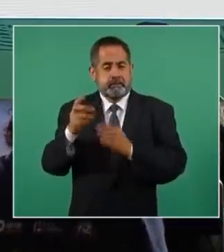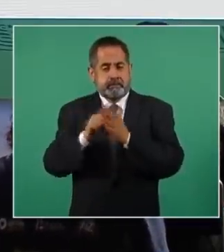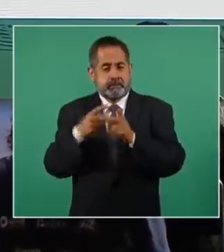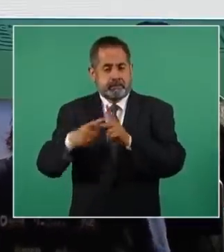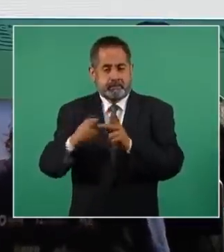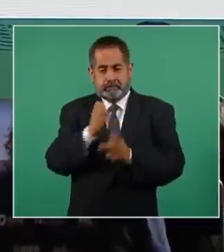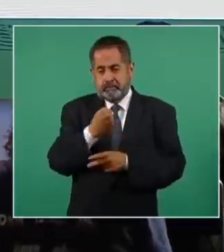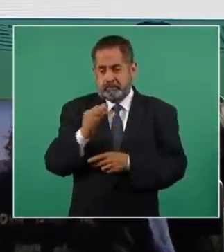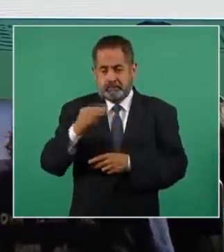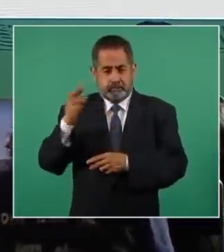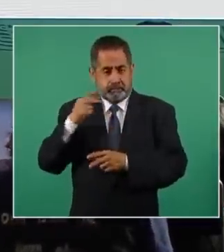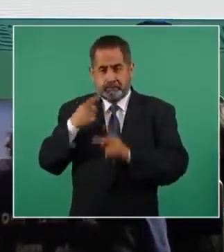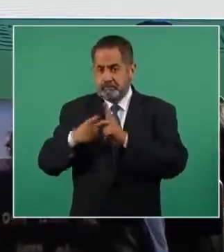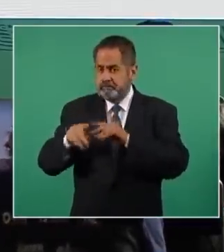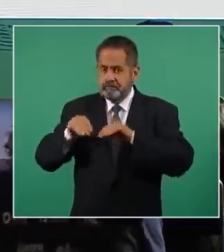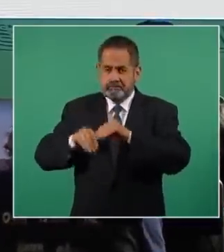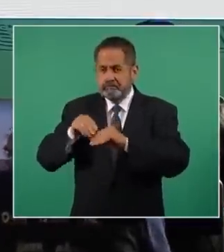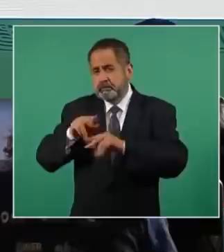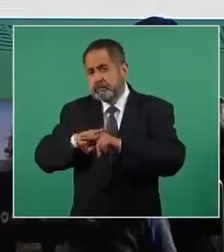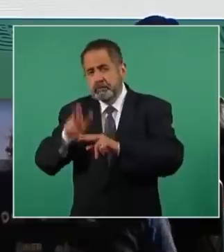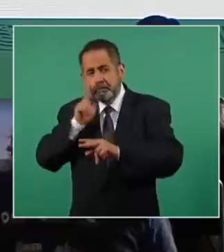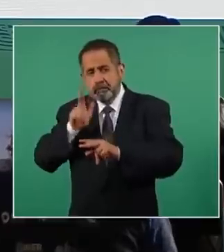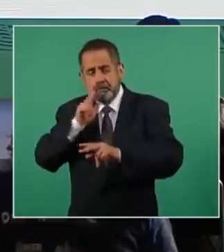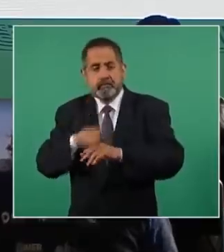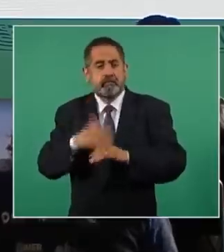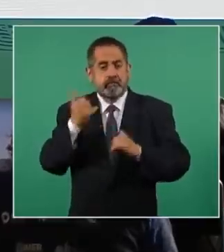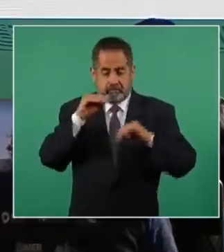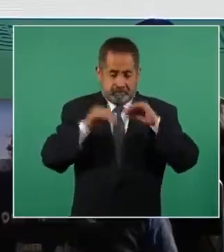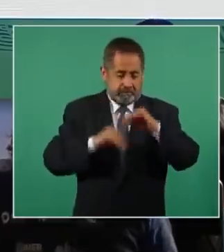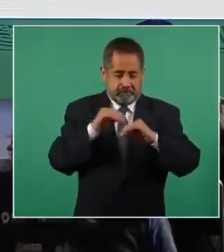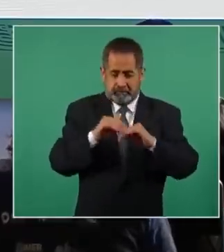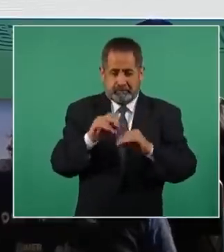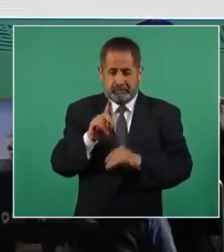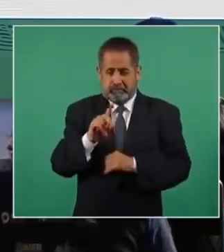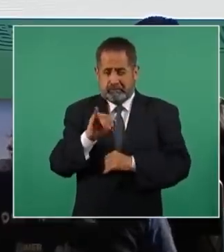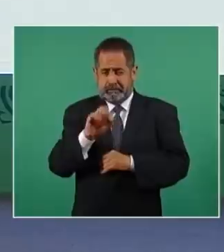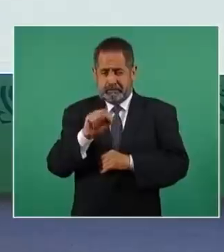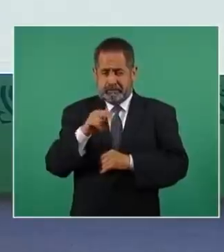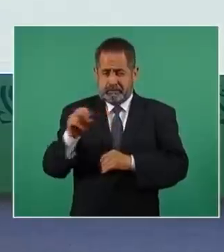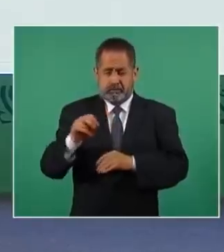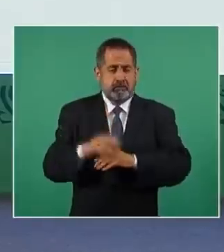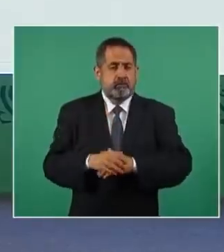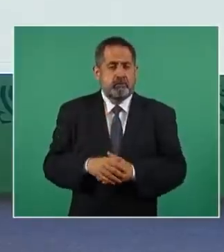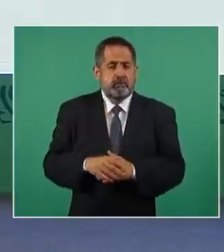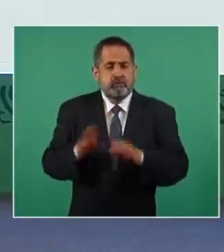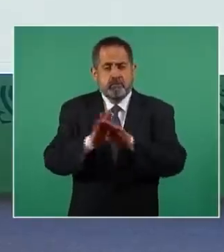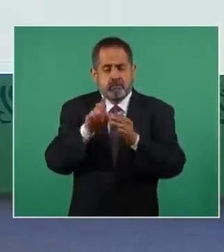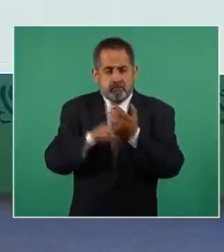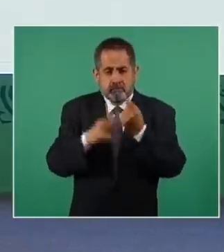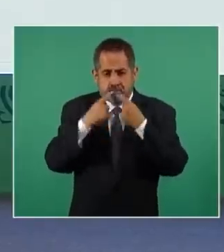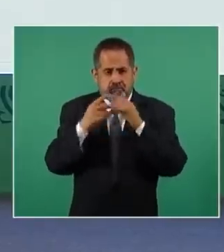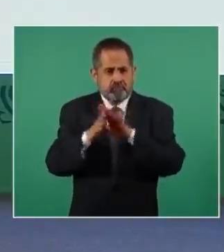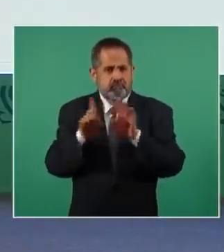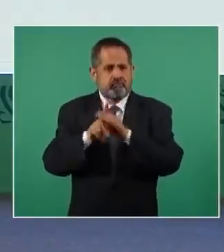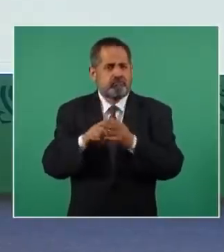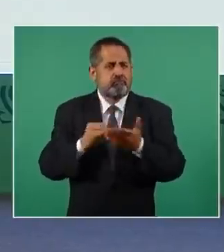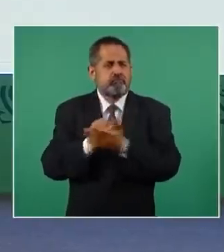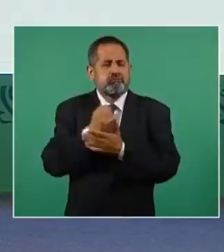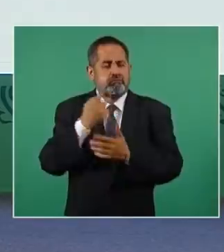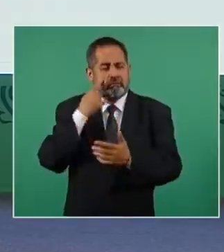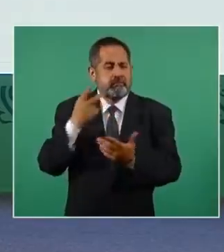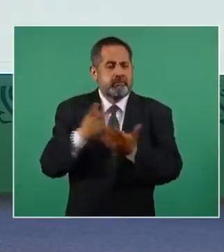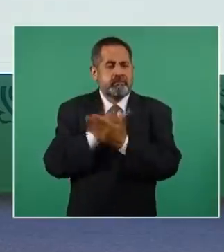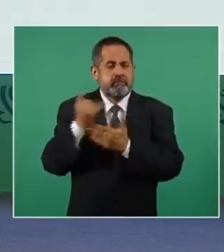Y el diseño, que esto también ahorita van a ver por qué la parte de diseño fue muy importante. Si bien no había una sustancia en la decisión del